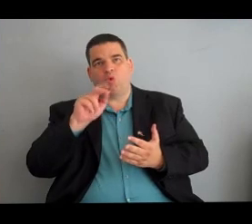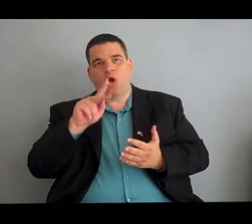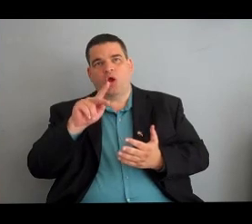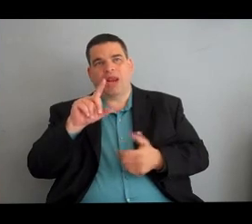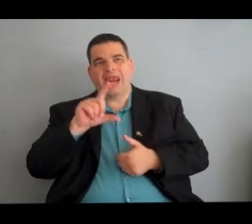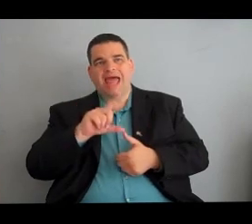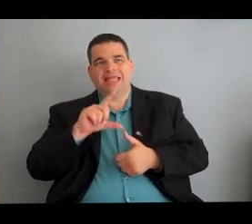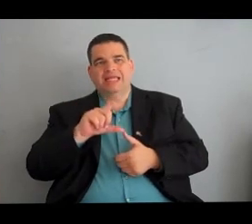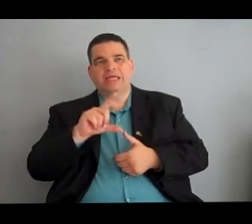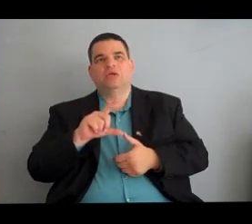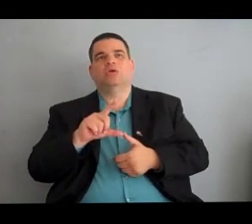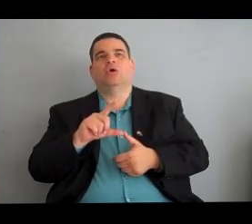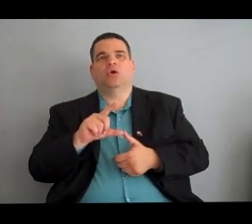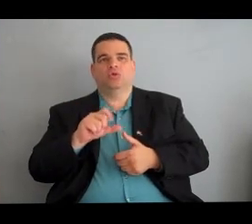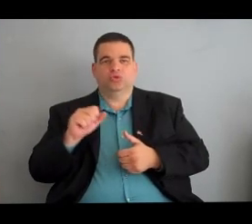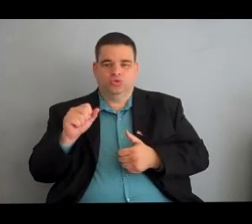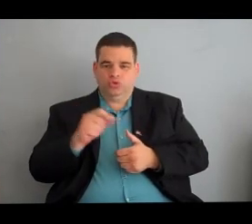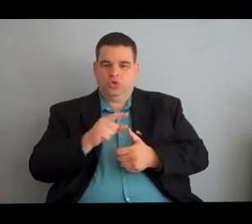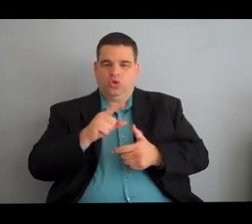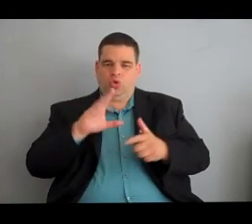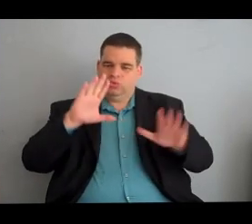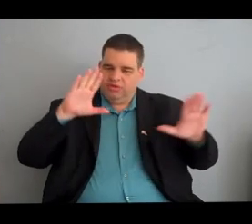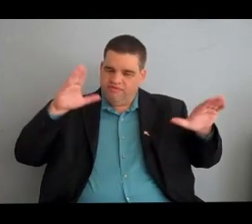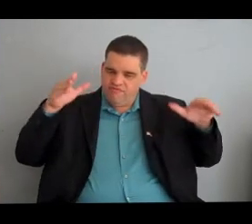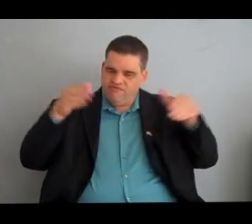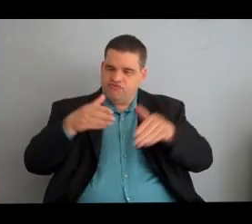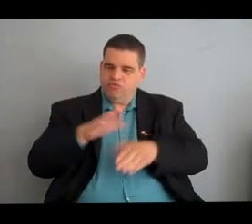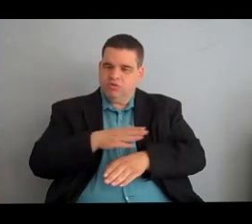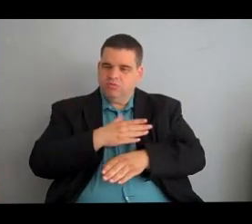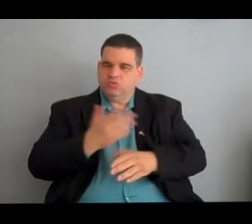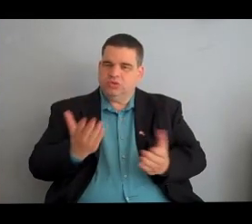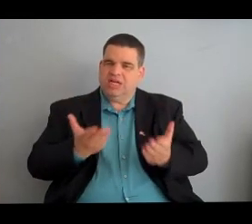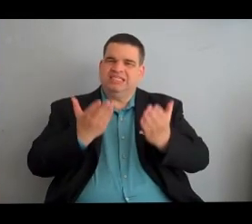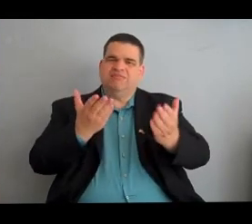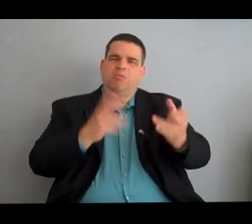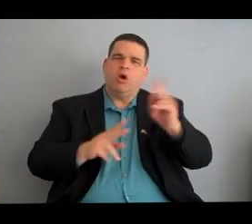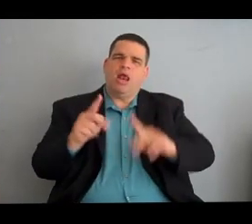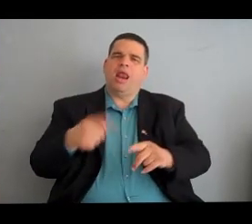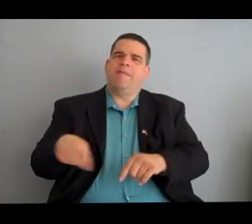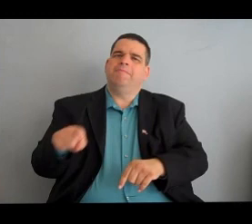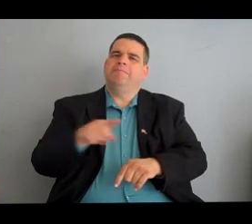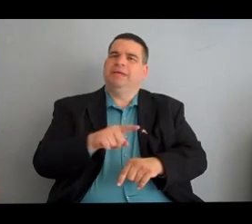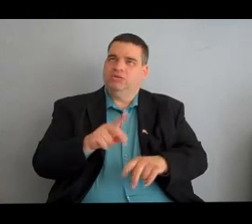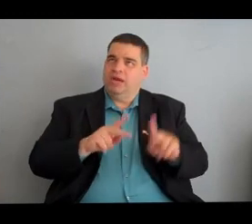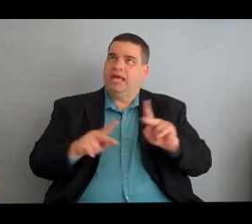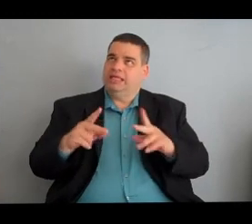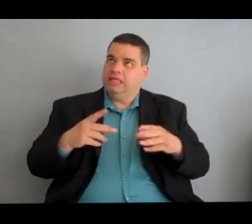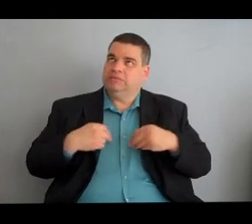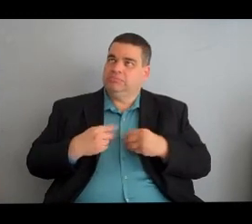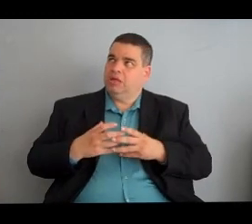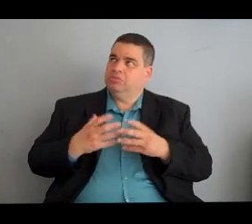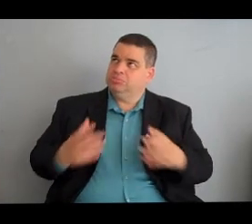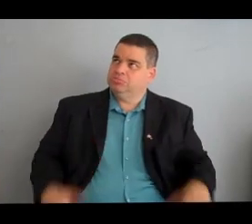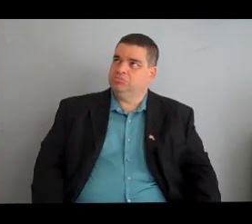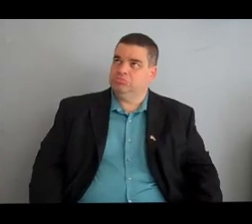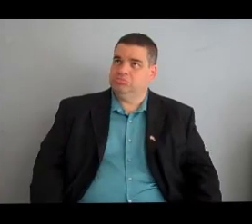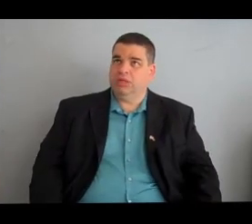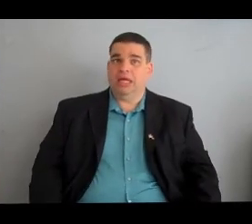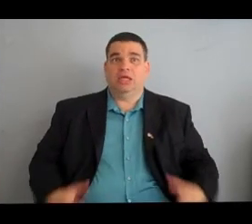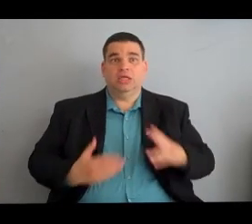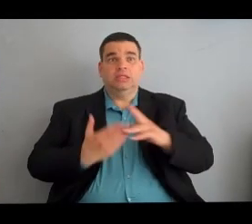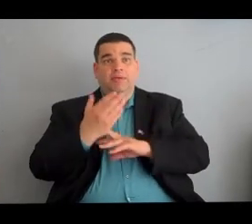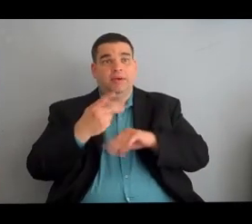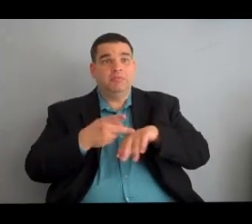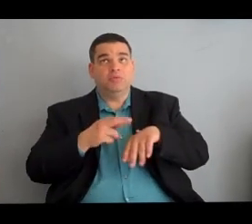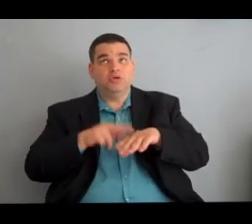las llevamos al público, que ha sido de gran acepto. A través de todo Puerto Rico, me cuento. Sí, estamos ahí, inclusive el primer viaje